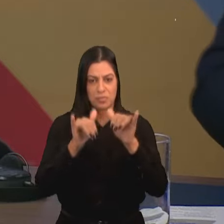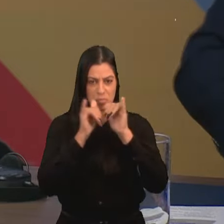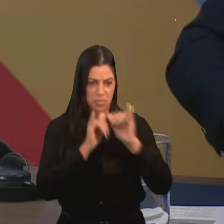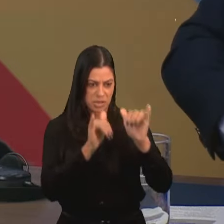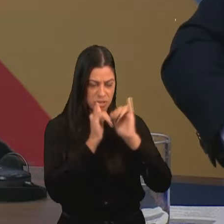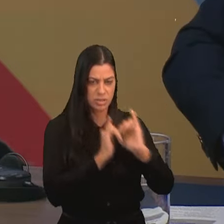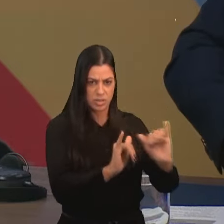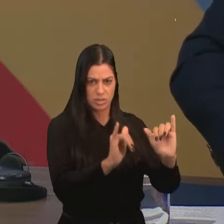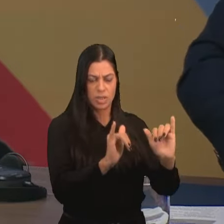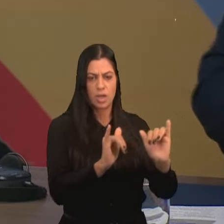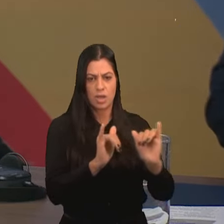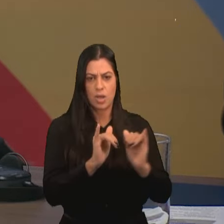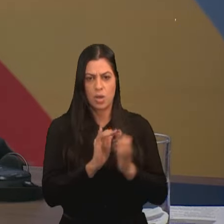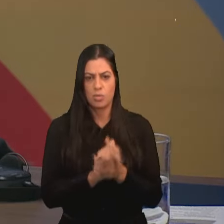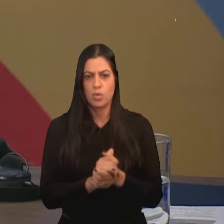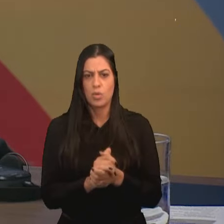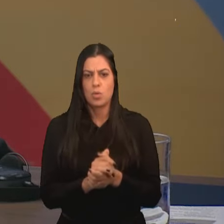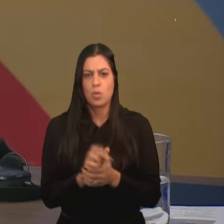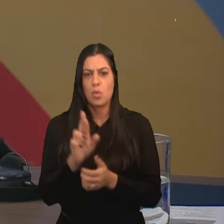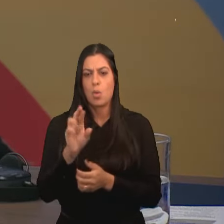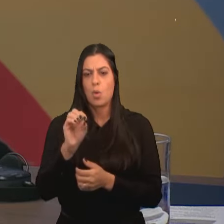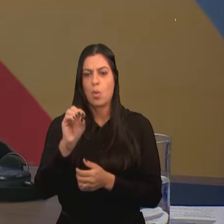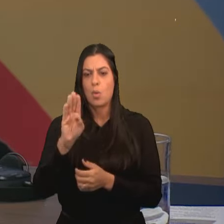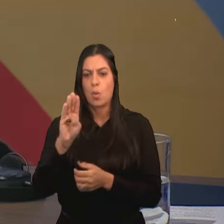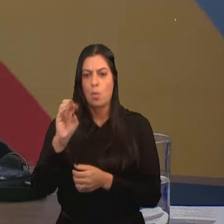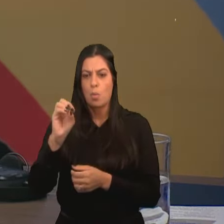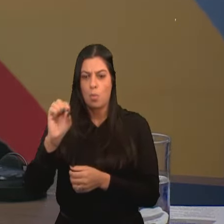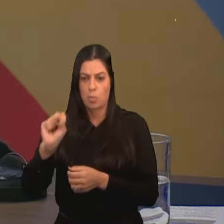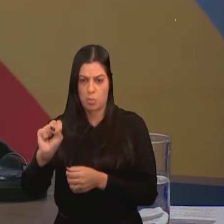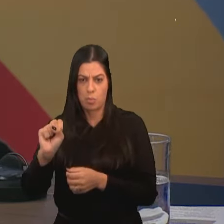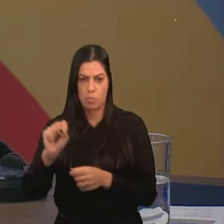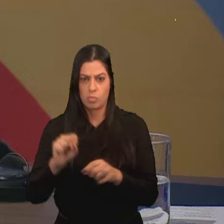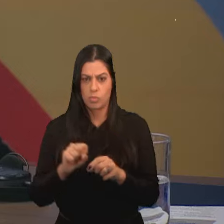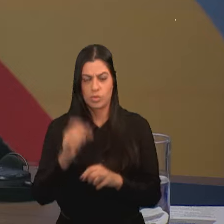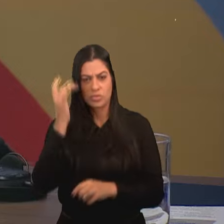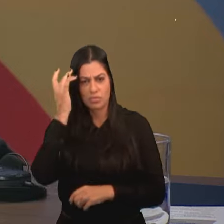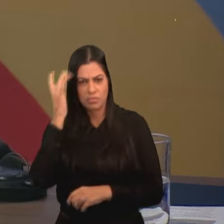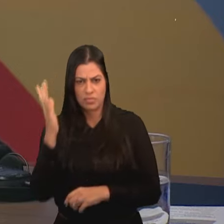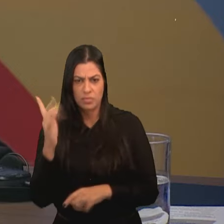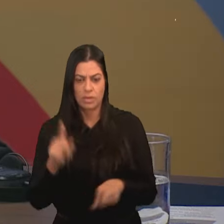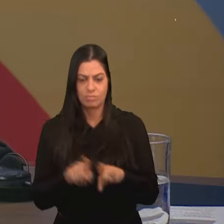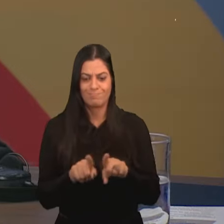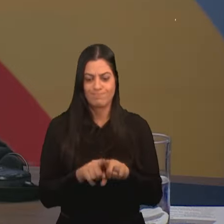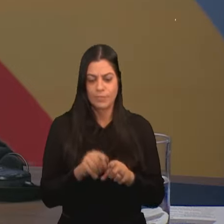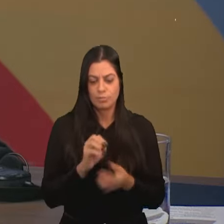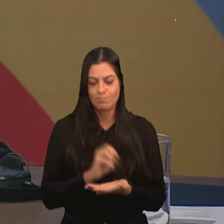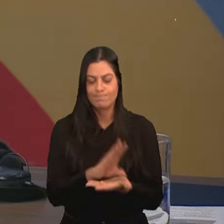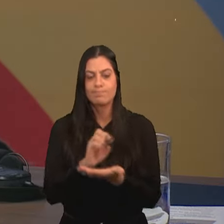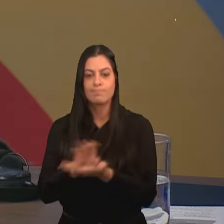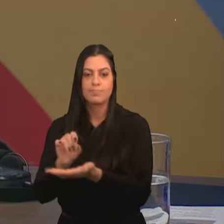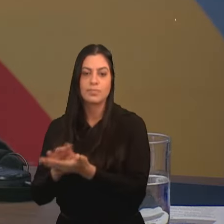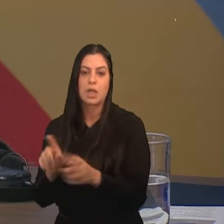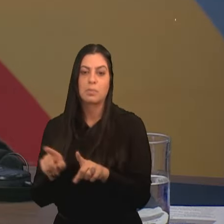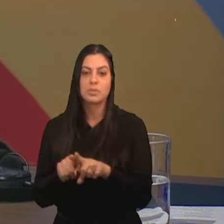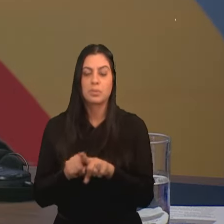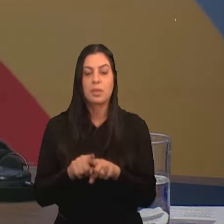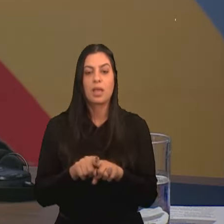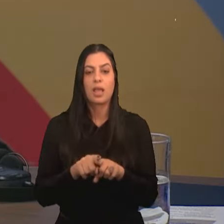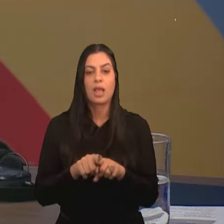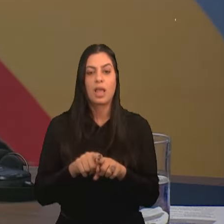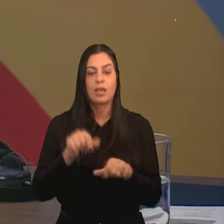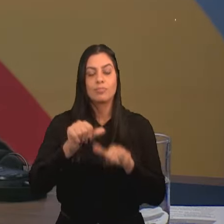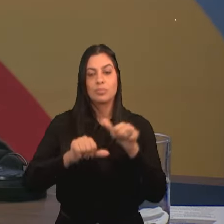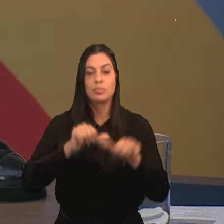a través de robots que facilitan esa distribución, pero también